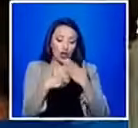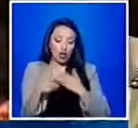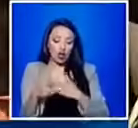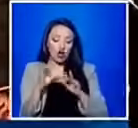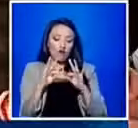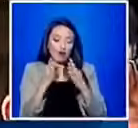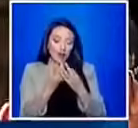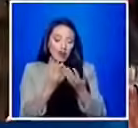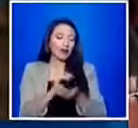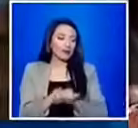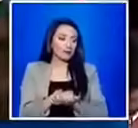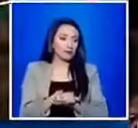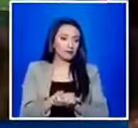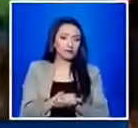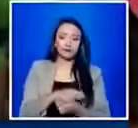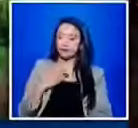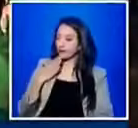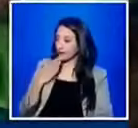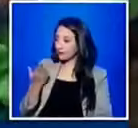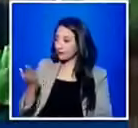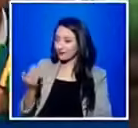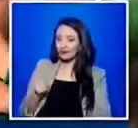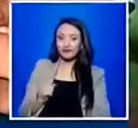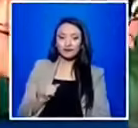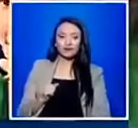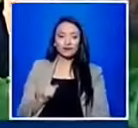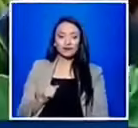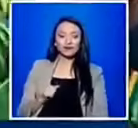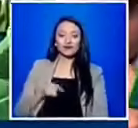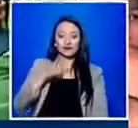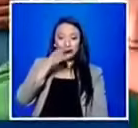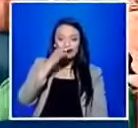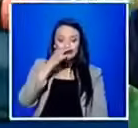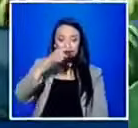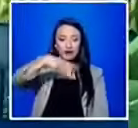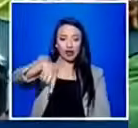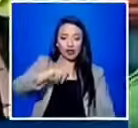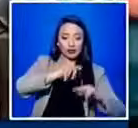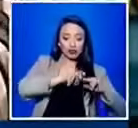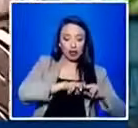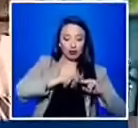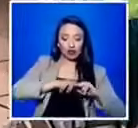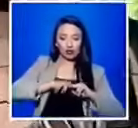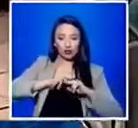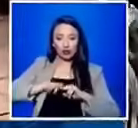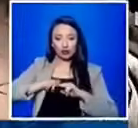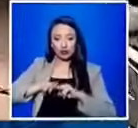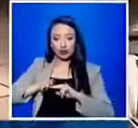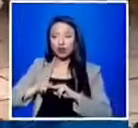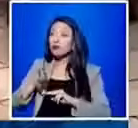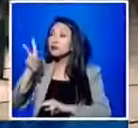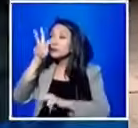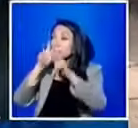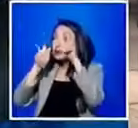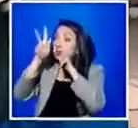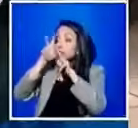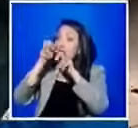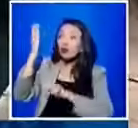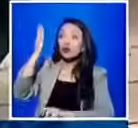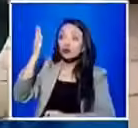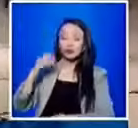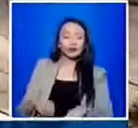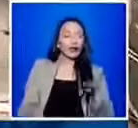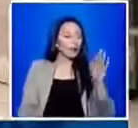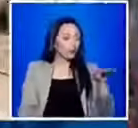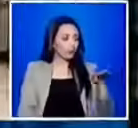y nuestra familia. Muchas gracias. Gracias, gracias a usted. Acá están los pequeños ya sentaditos, escuchando las instrucciones. Voy a conversar